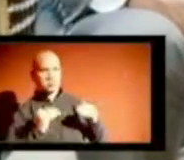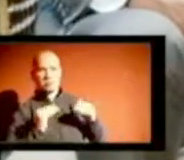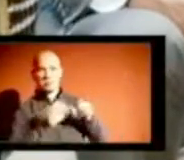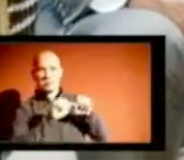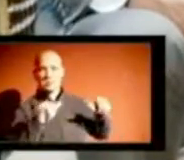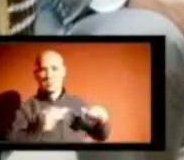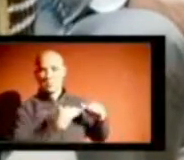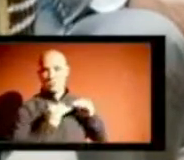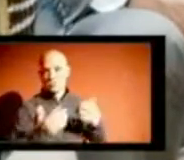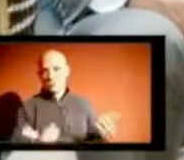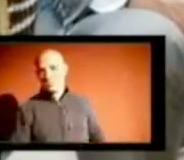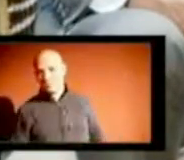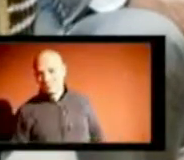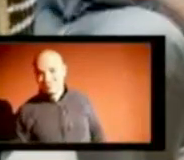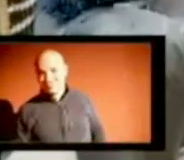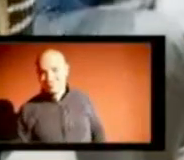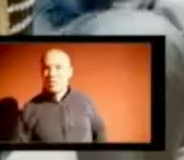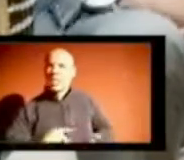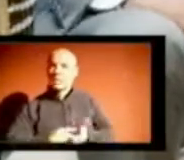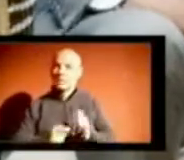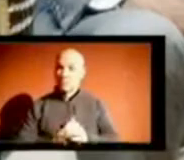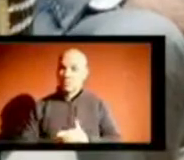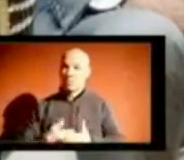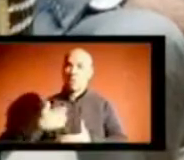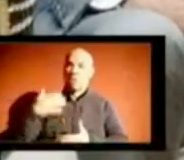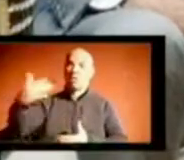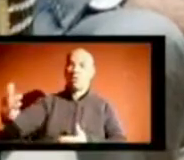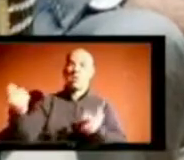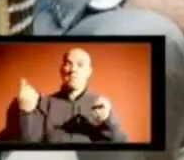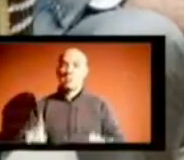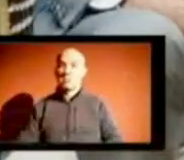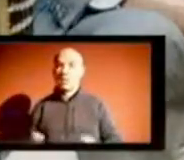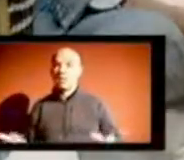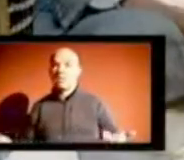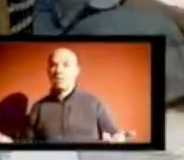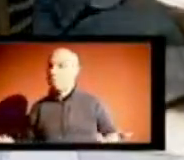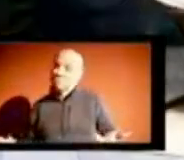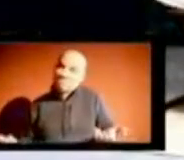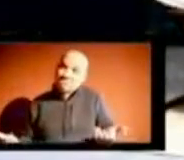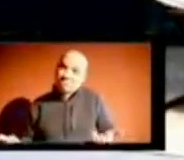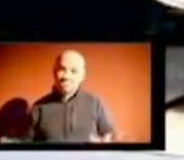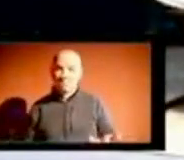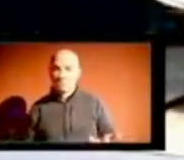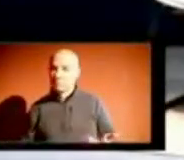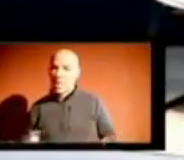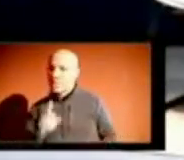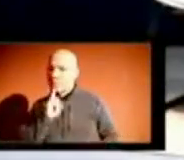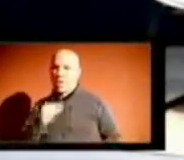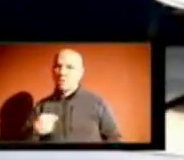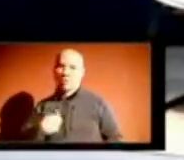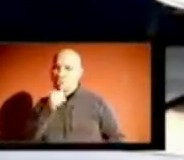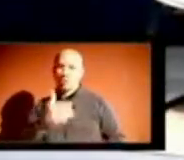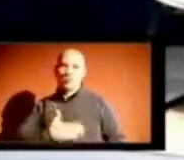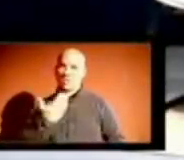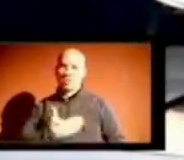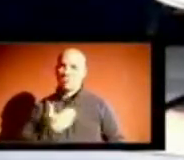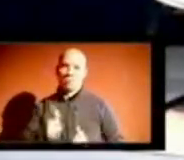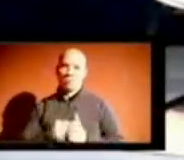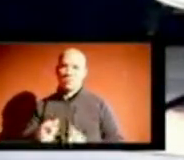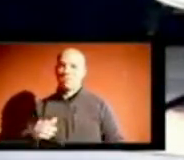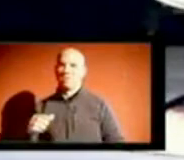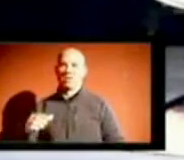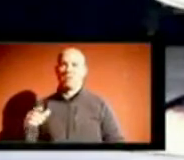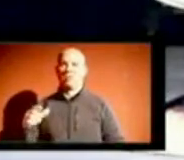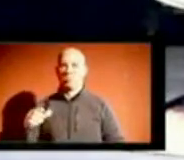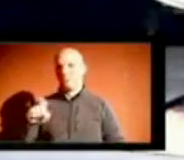Así que esperemos, veremos a ver cuál es el resultado final. Pero ciertamente eso es lamentable. A mí no me agrada que un exsecretario